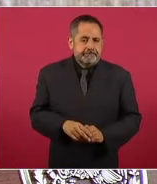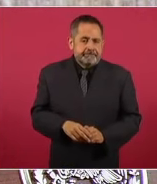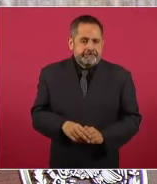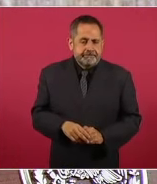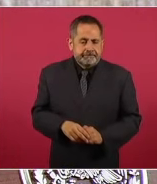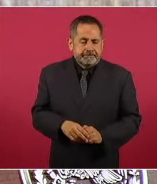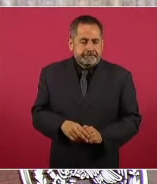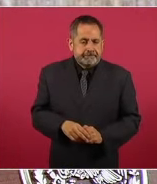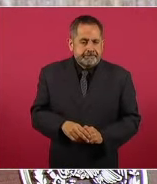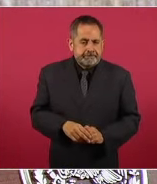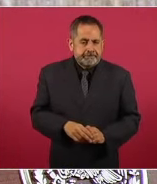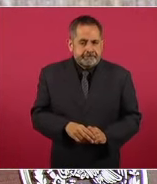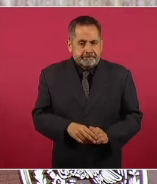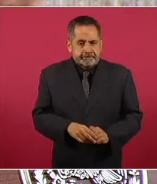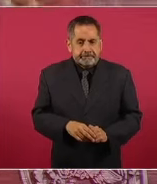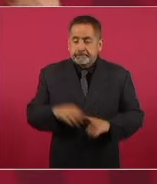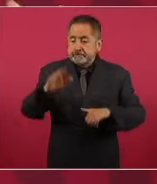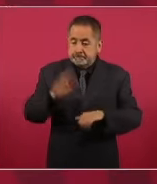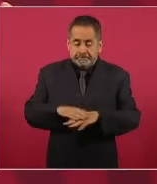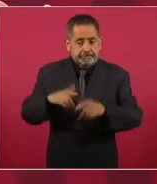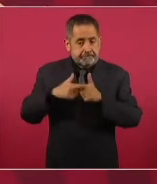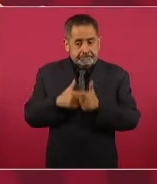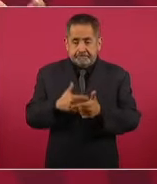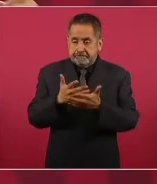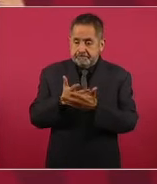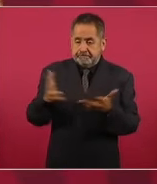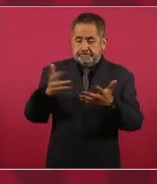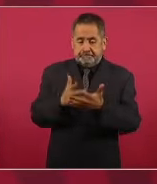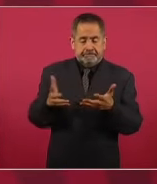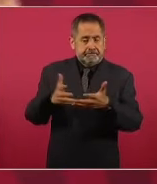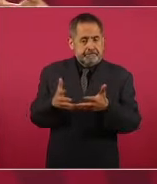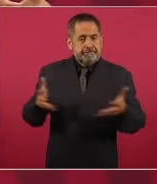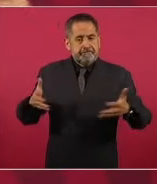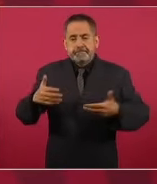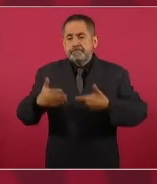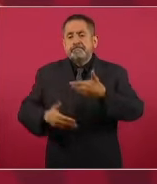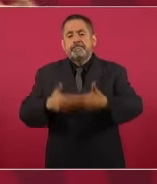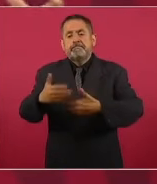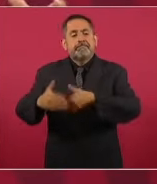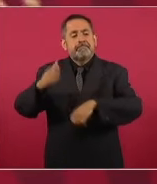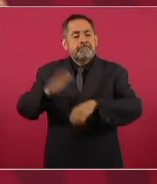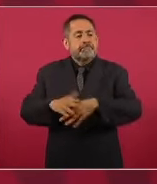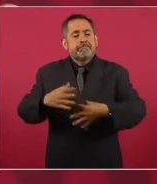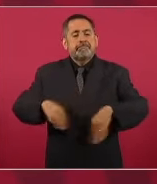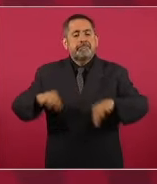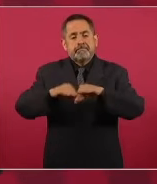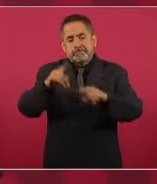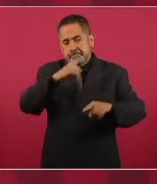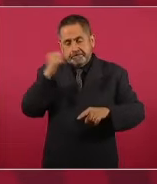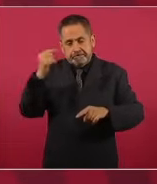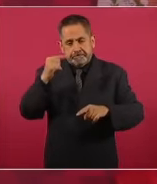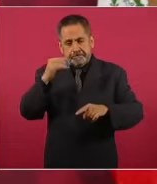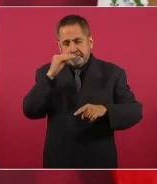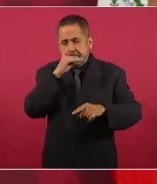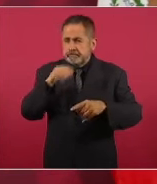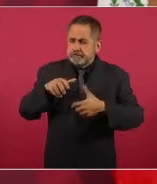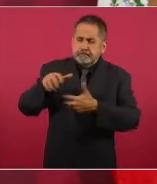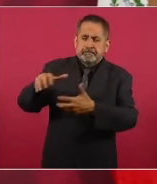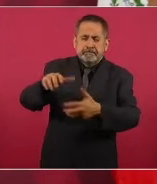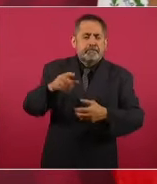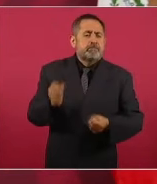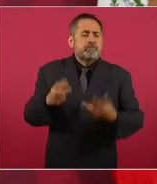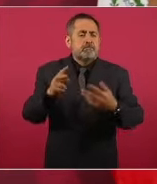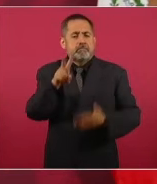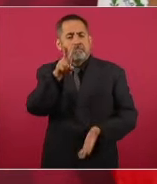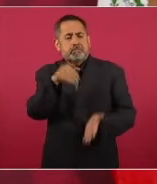Y vamos a ampliar este programa de entrega de fertilizantes gratuitos a 2 millones